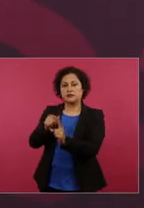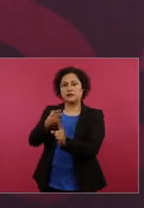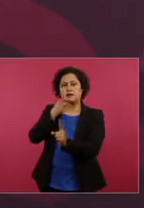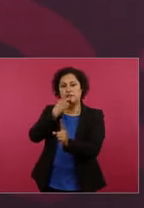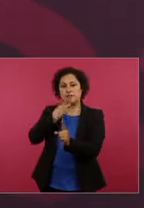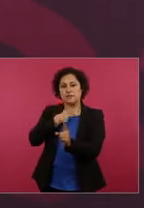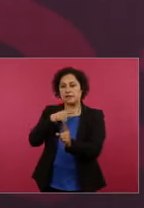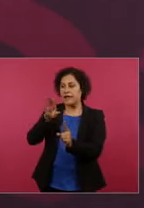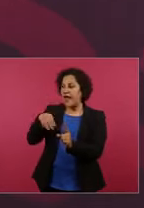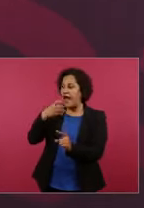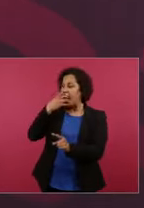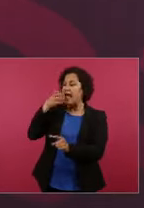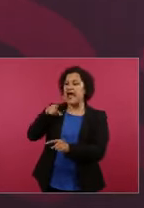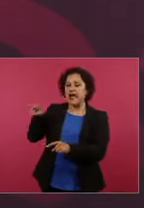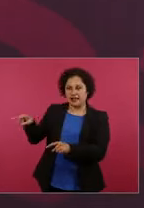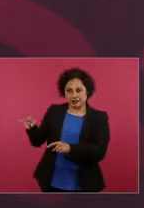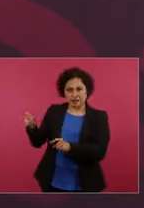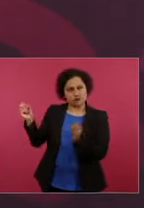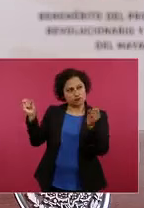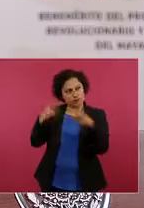Me alzó la voz.